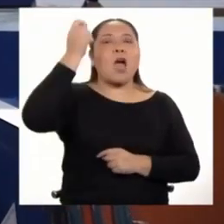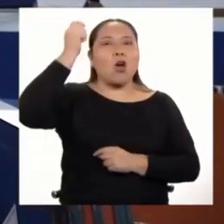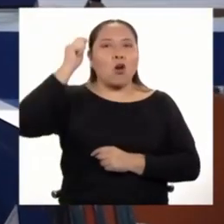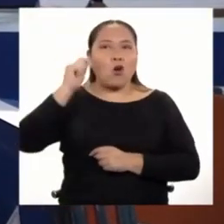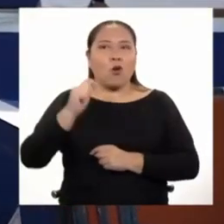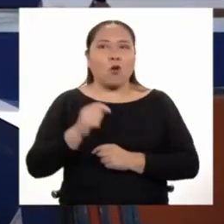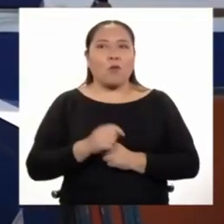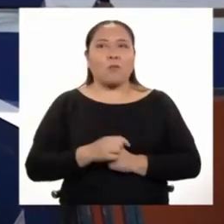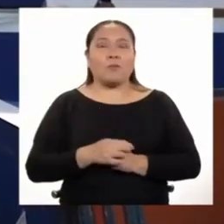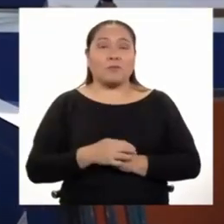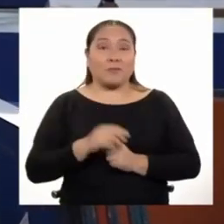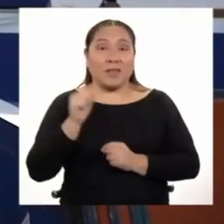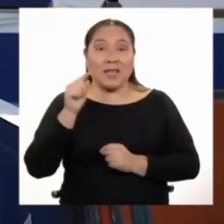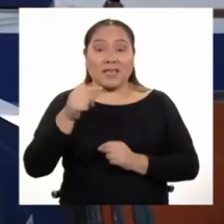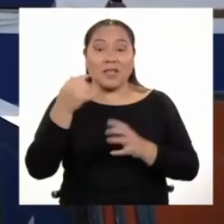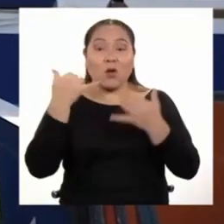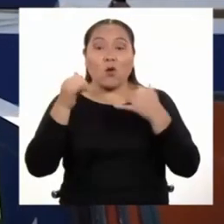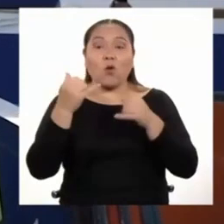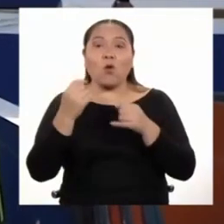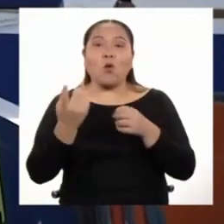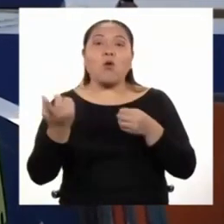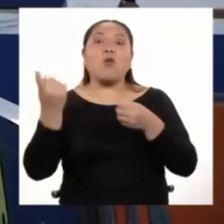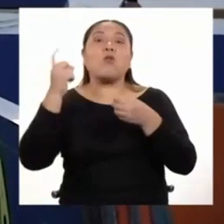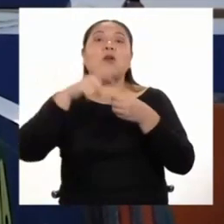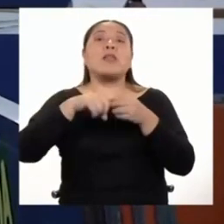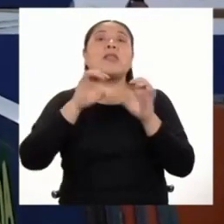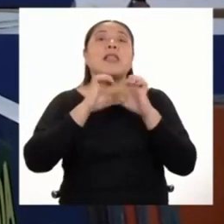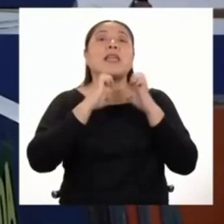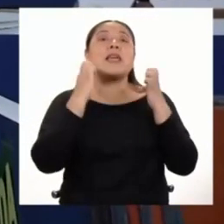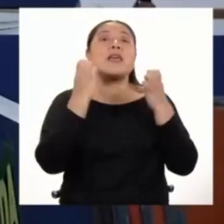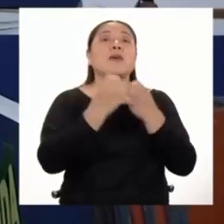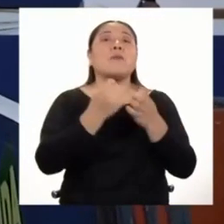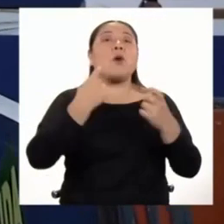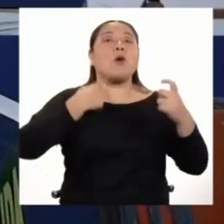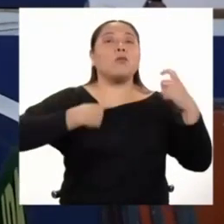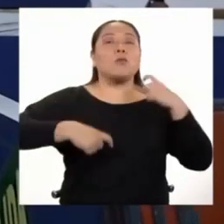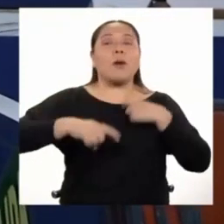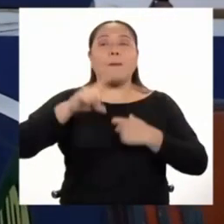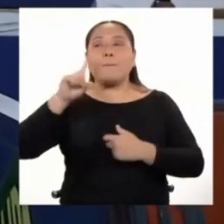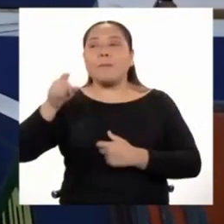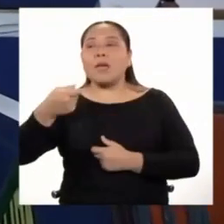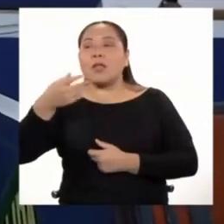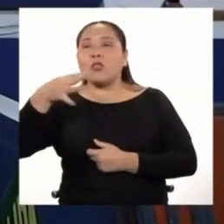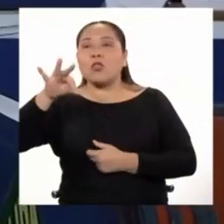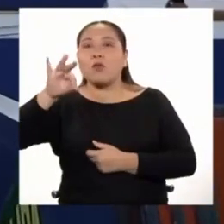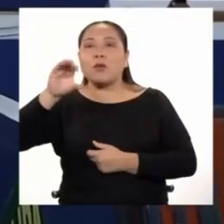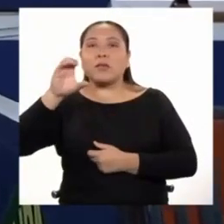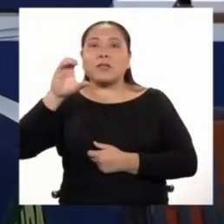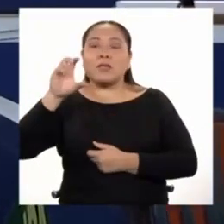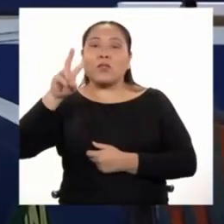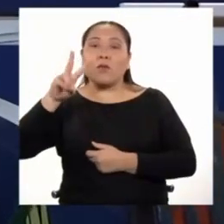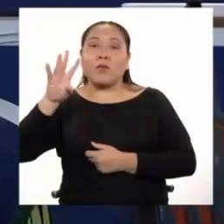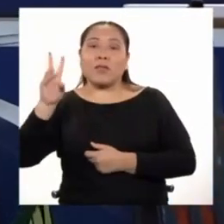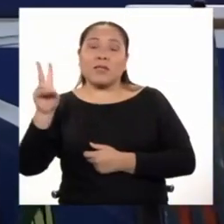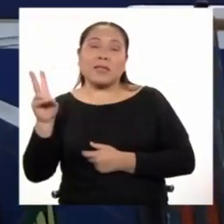que jugó por Alianza Lima entre 1927 y